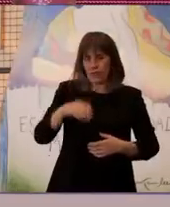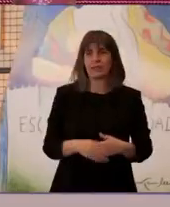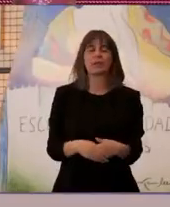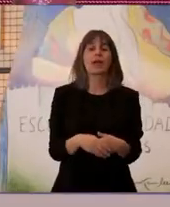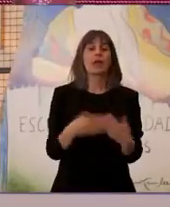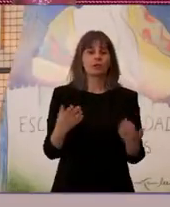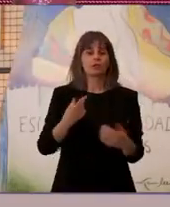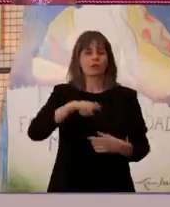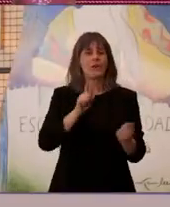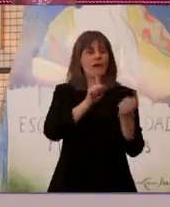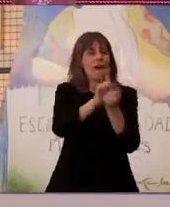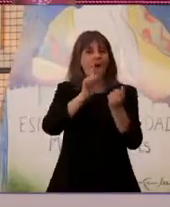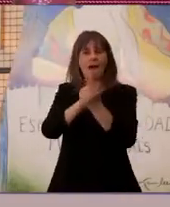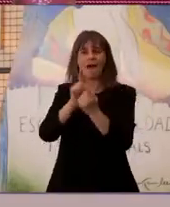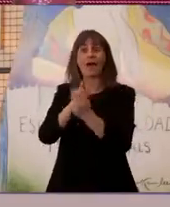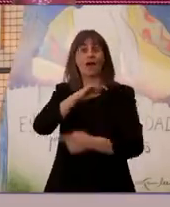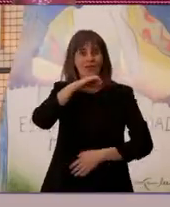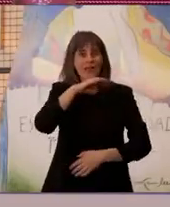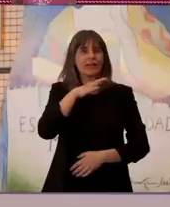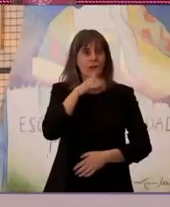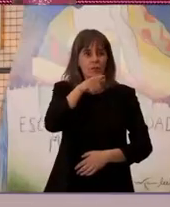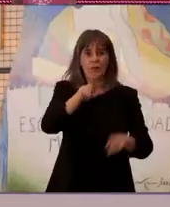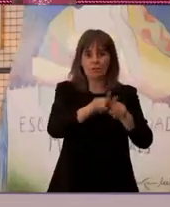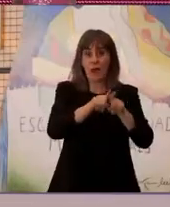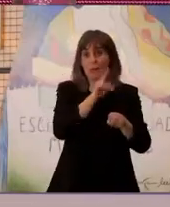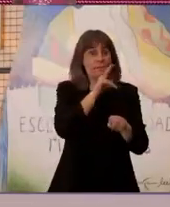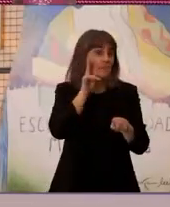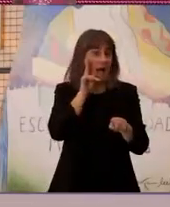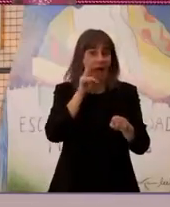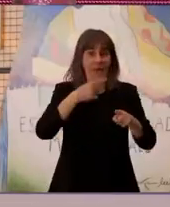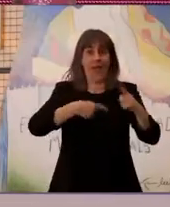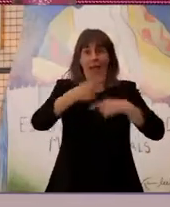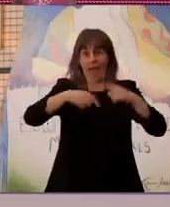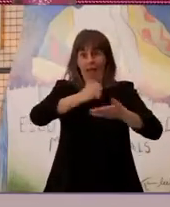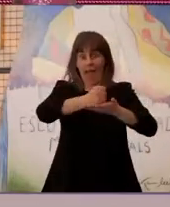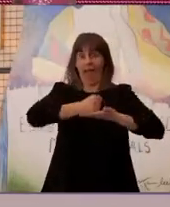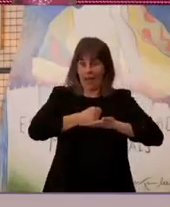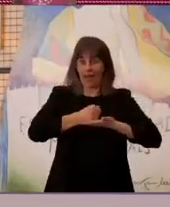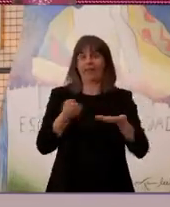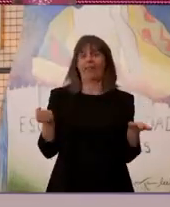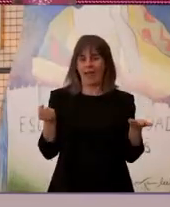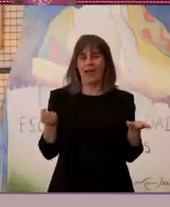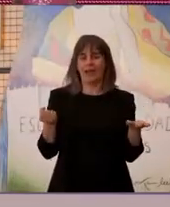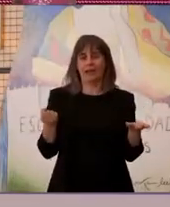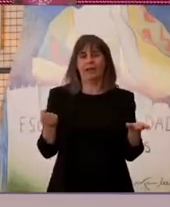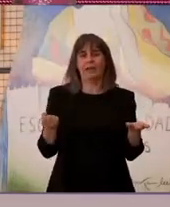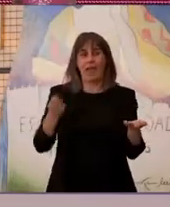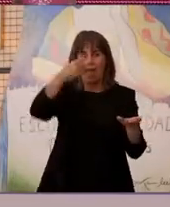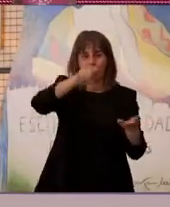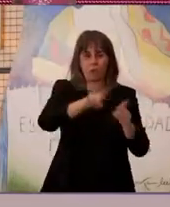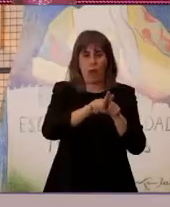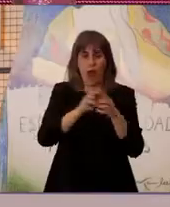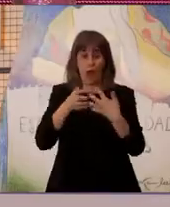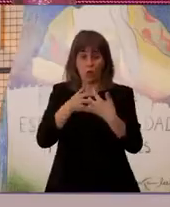reencontrarnos y de saber que teníamos unas madres no que nos habían unas mujeres que nos habían precedido en la lucha por las mujeres